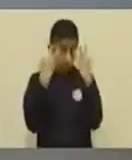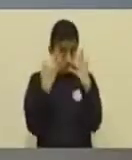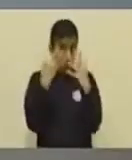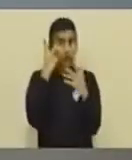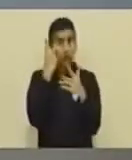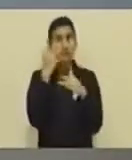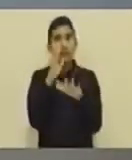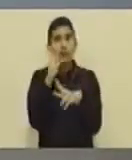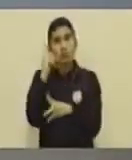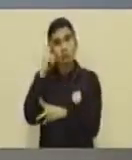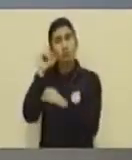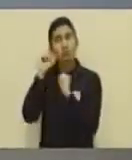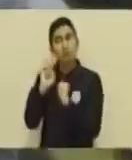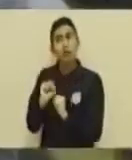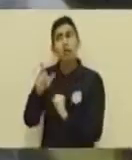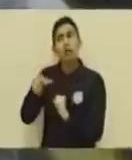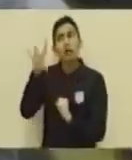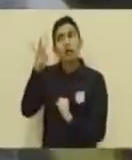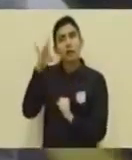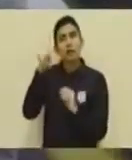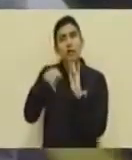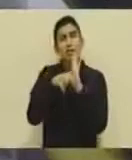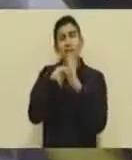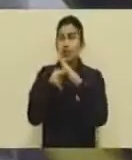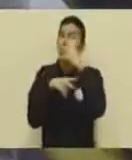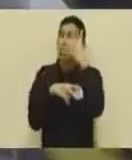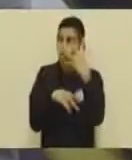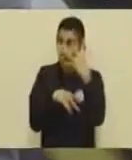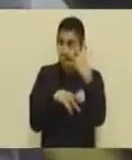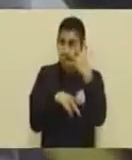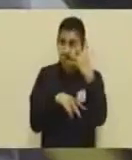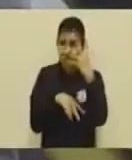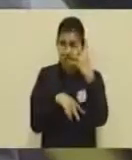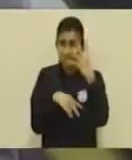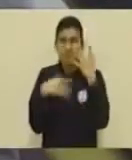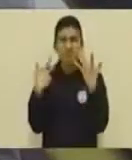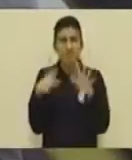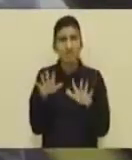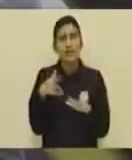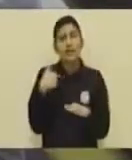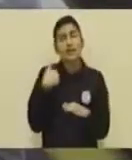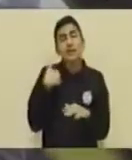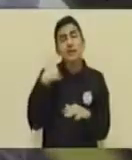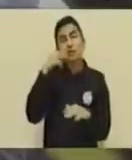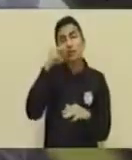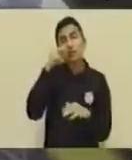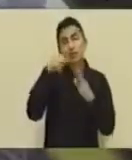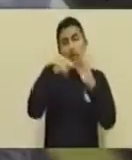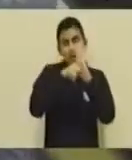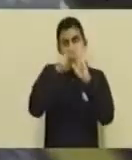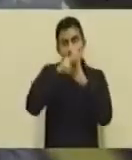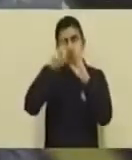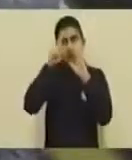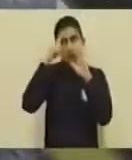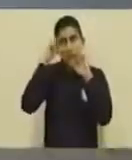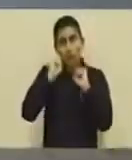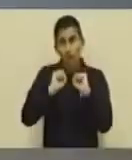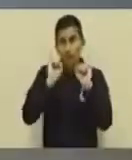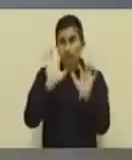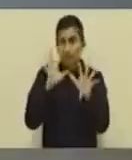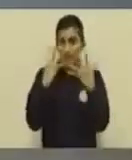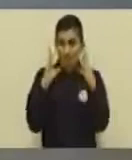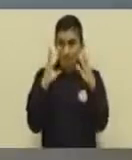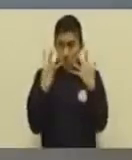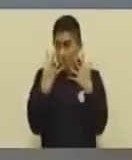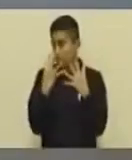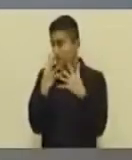ya llegamos al nivel 4, orbital S, con el electrón que nos hace falta para hacer la suma de 19.